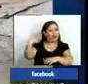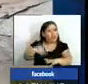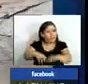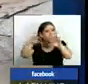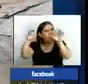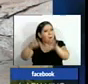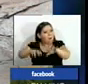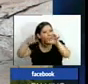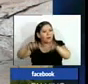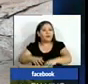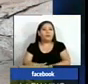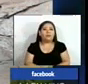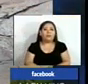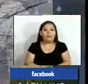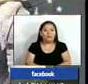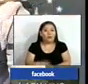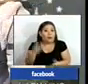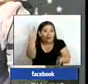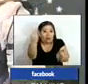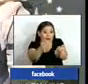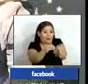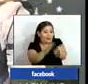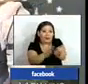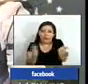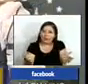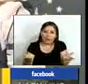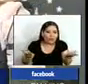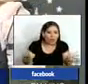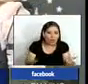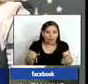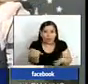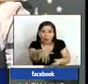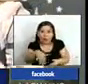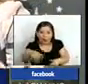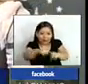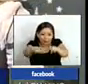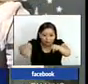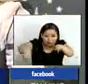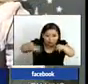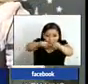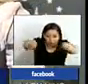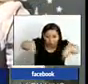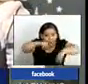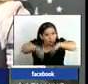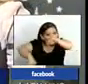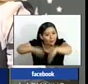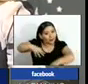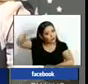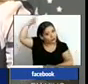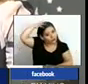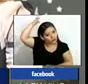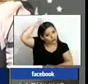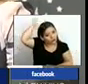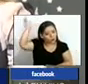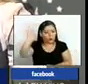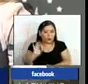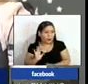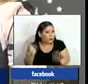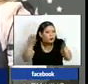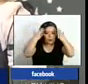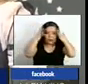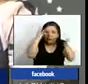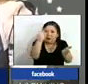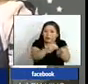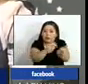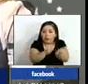y Cristóbal. No tenemos una fecha establecida para el Parque Recreativo de Los Chorros para poder hacer la apertura. Esperamos ahorita terminar